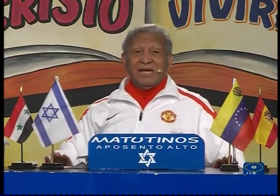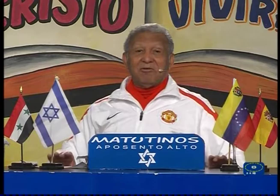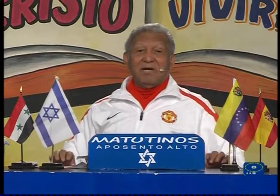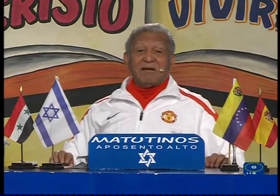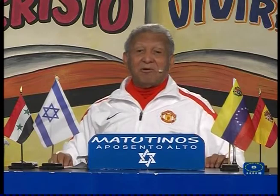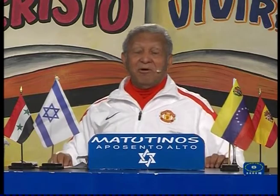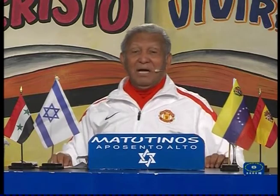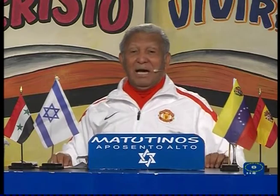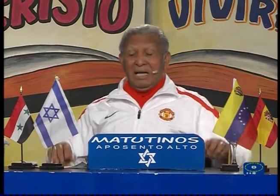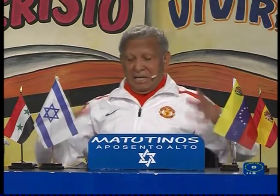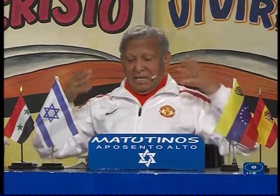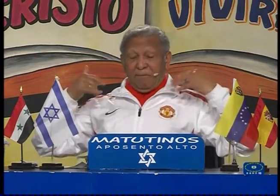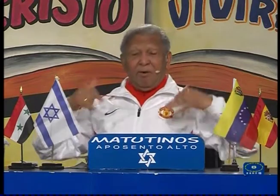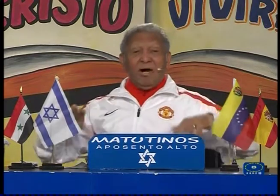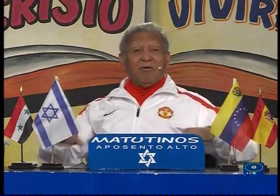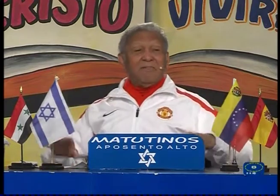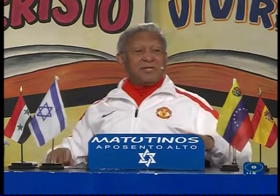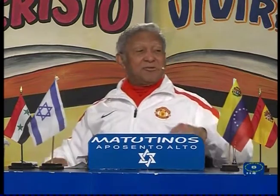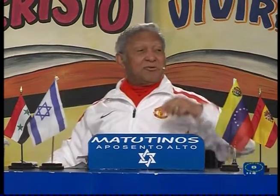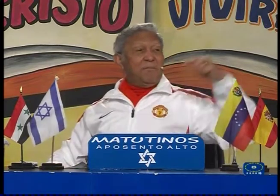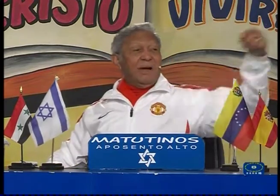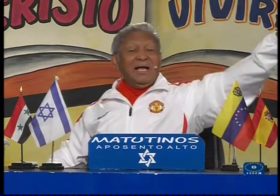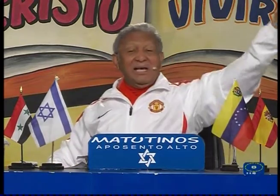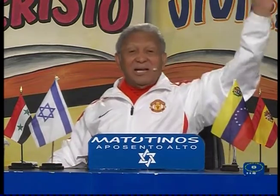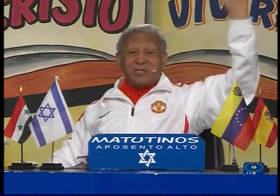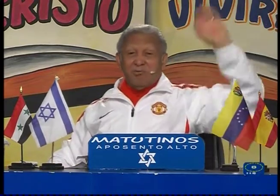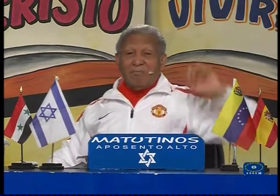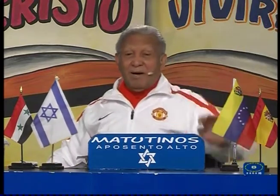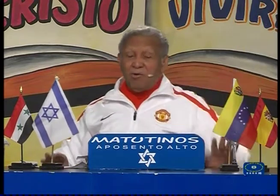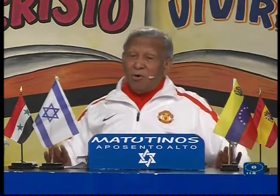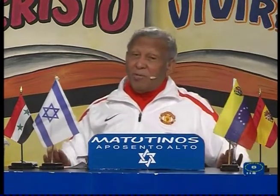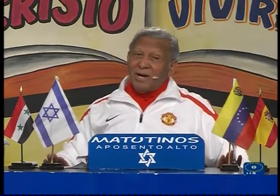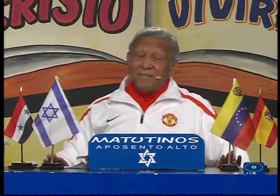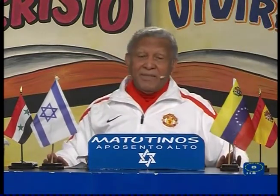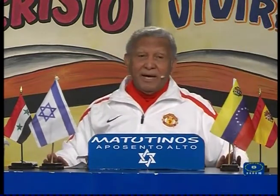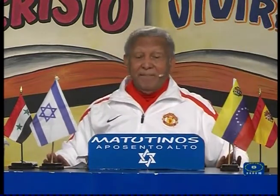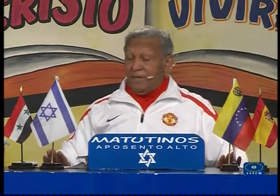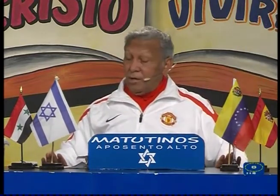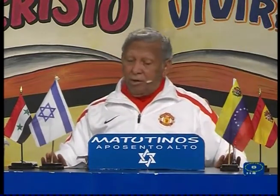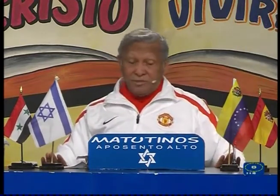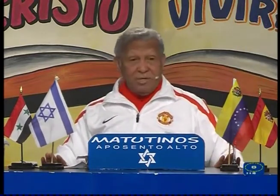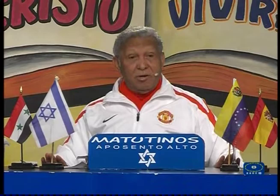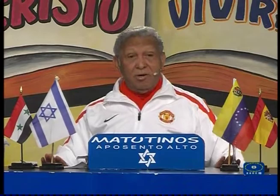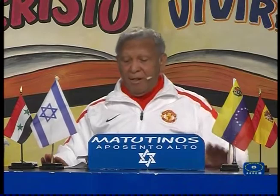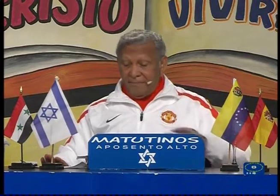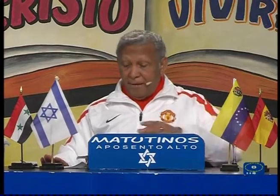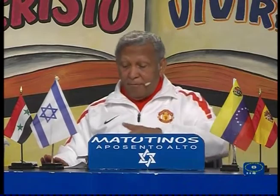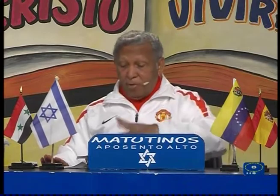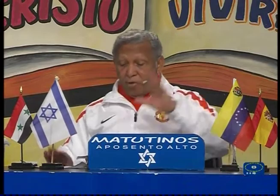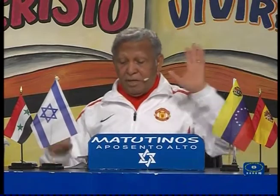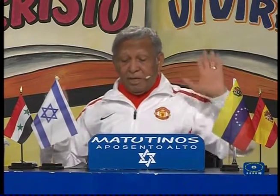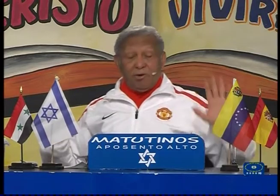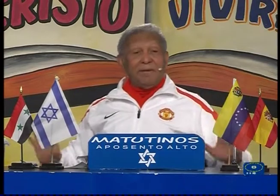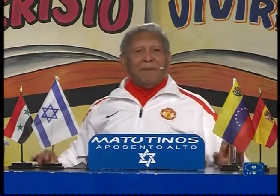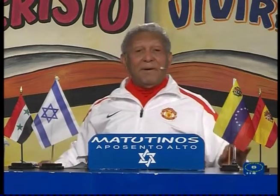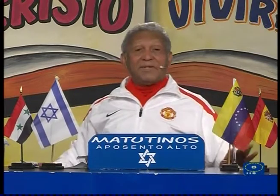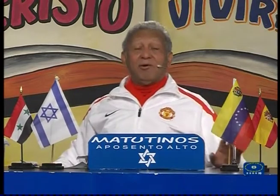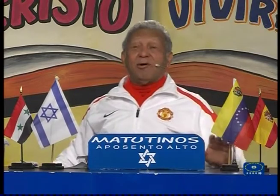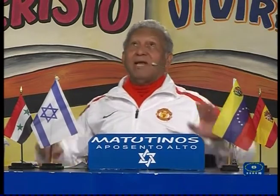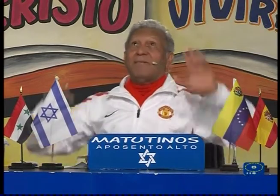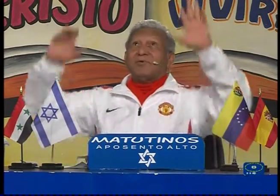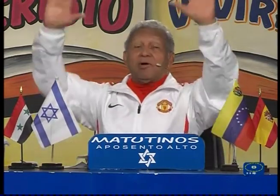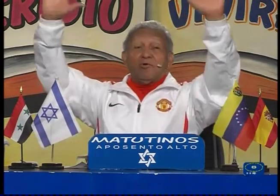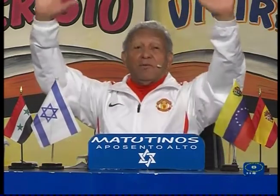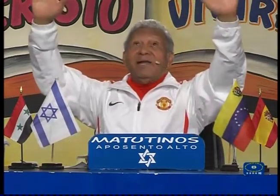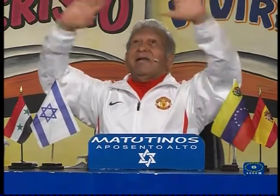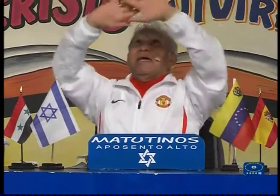le quitaron la corona, la despojaron de sus ropas y la zumbaron como una indigente. No, Señor, tampoco quiero que me pase lo